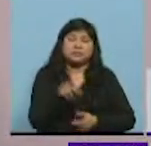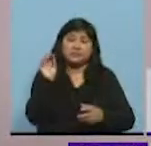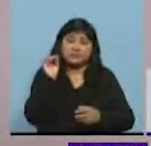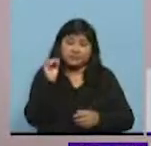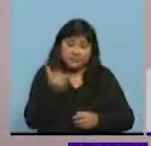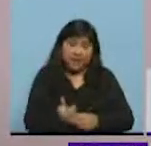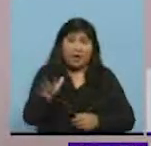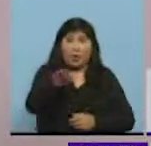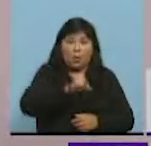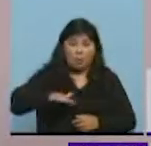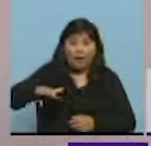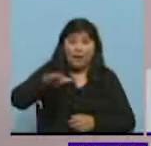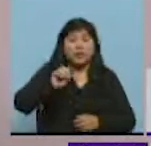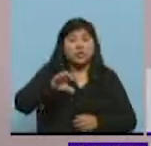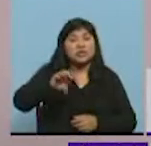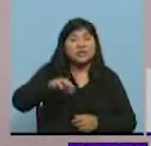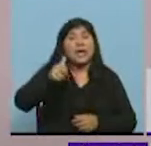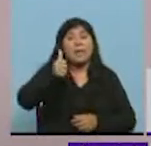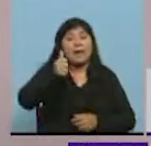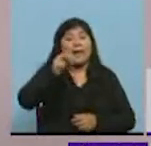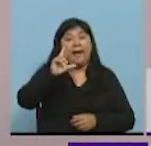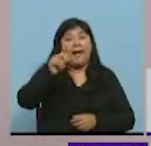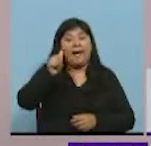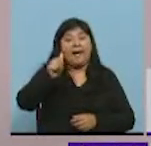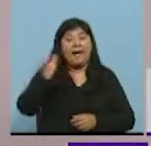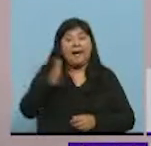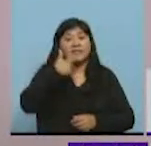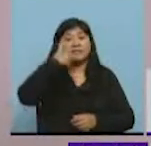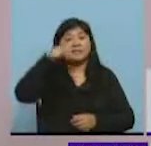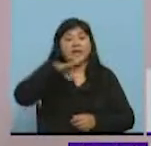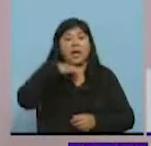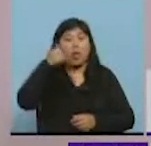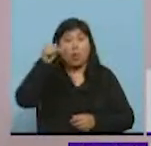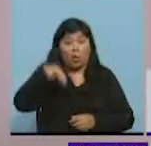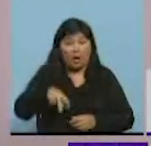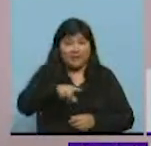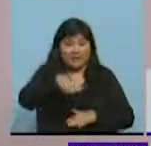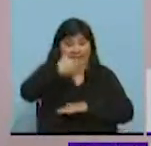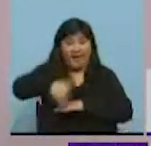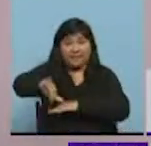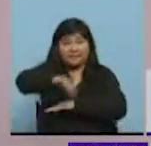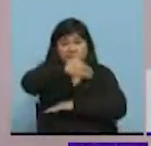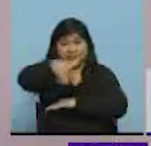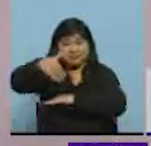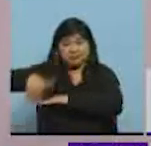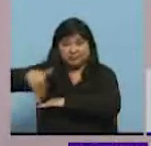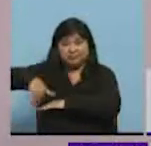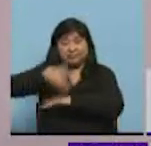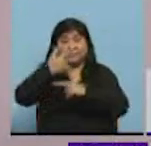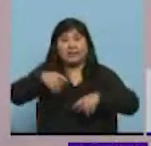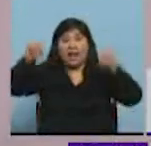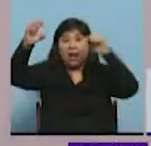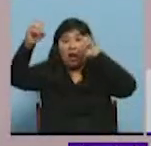este barrio es nuevito está ubicado en el alto comedero pero no tienen luz en las calles la luz suficiente es